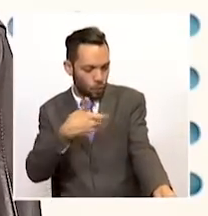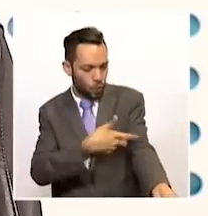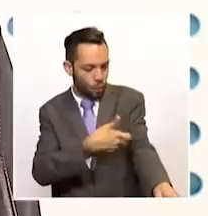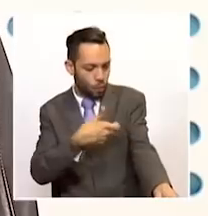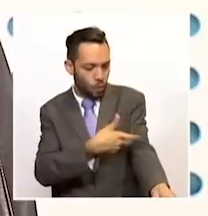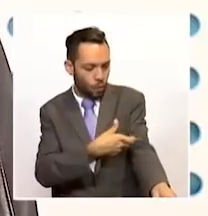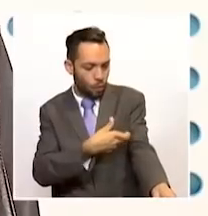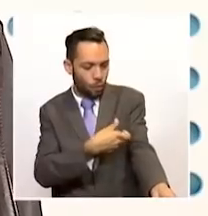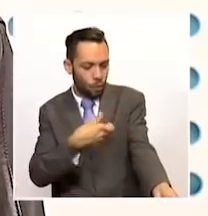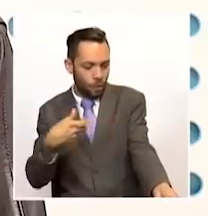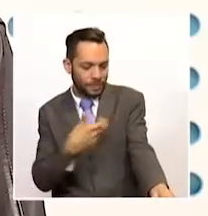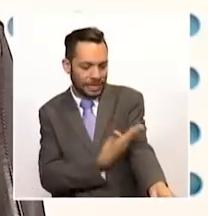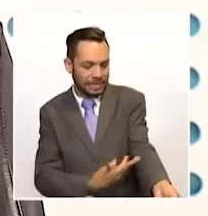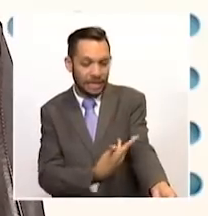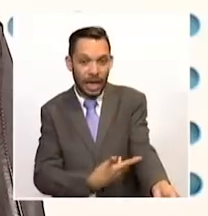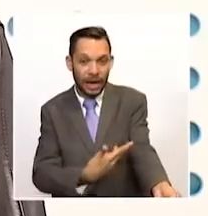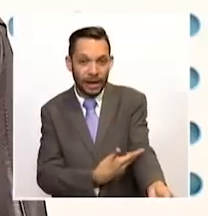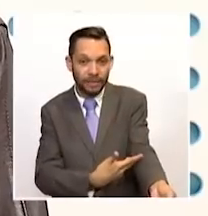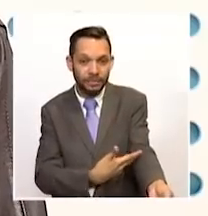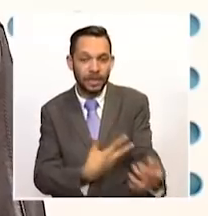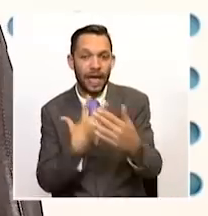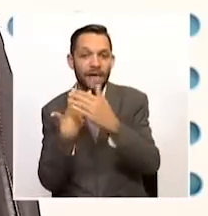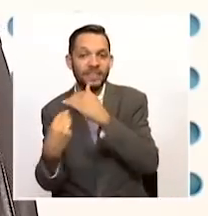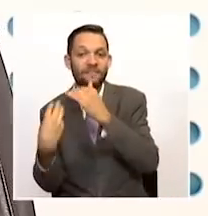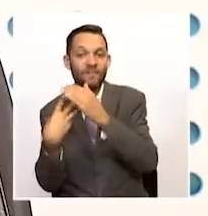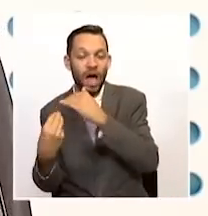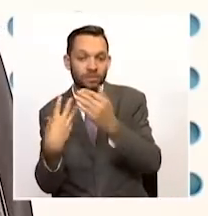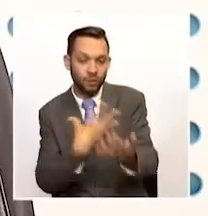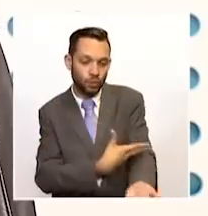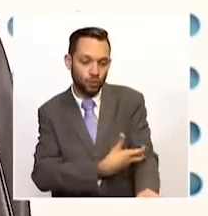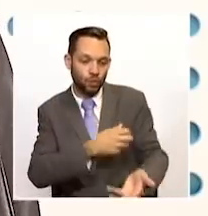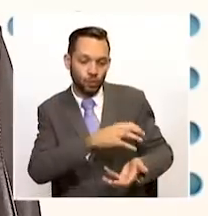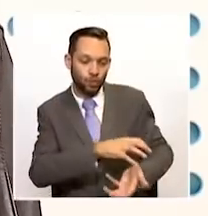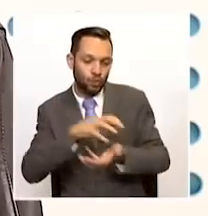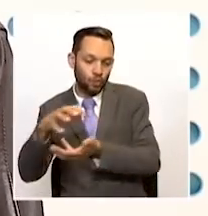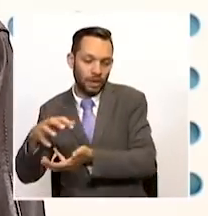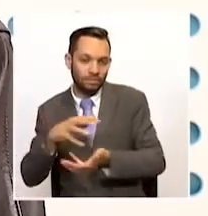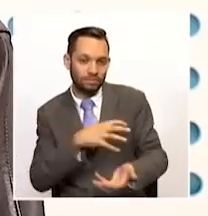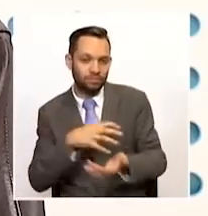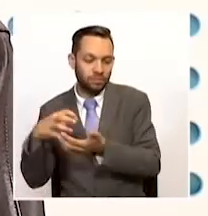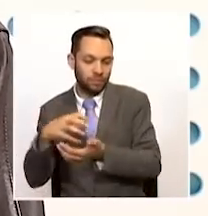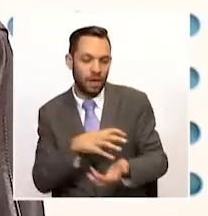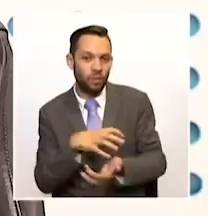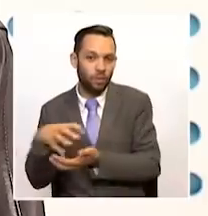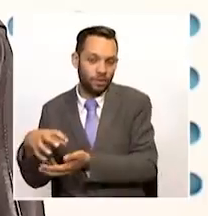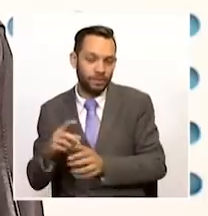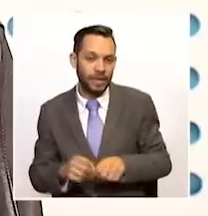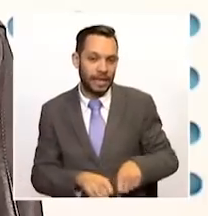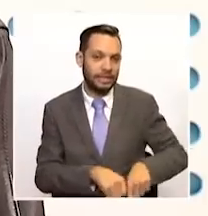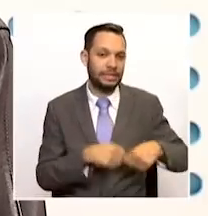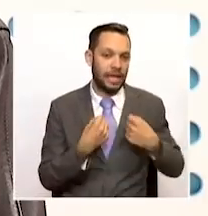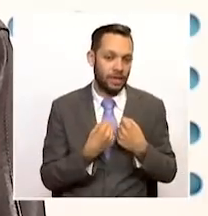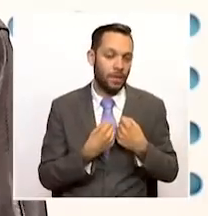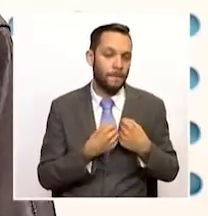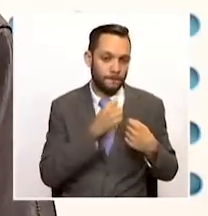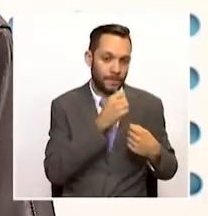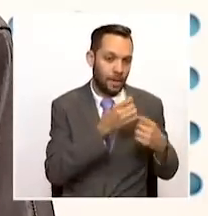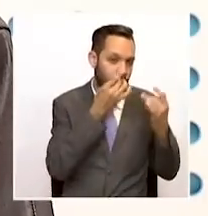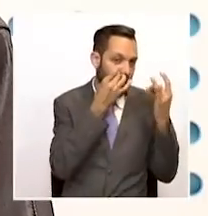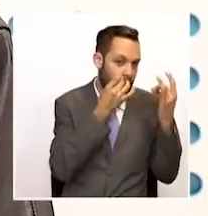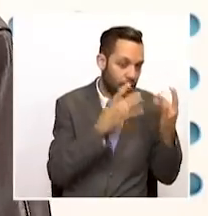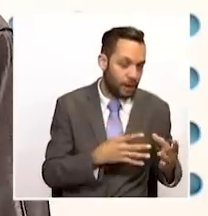en flebotomía se siente bien y se comienzan a auto recetarlas flebotomía si resulta que estamos haciendo un daño mayor debido a que el cuerpo